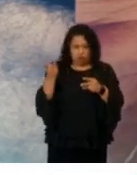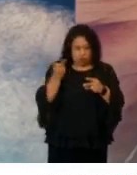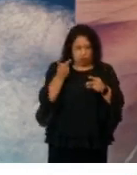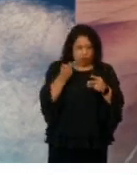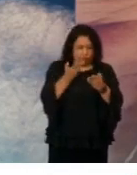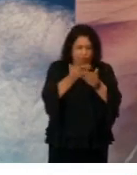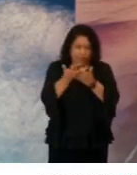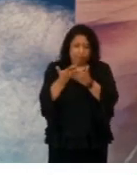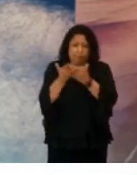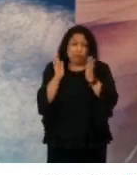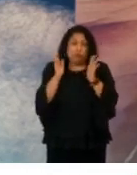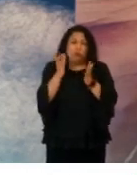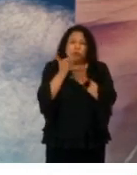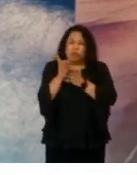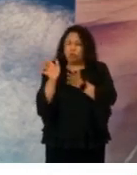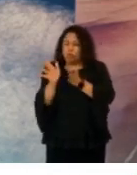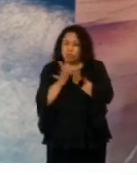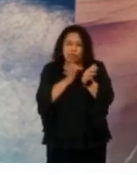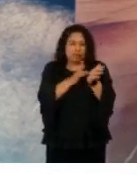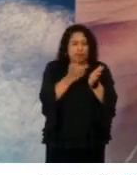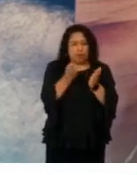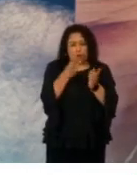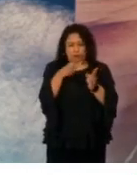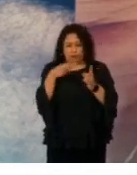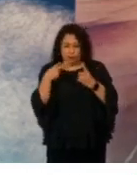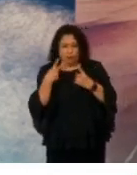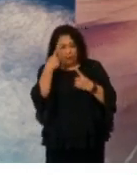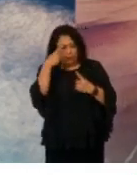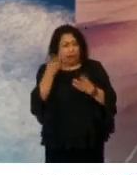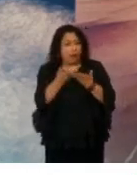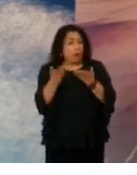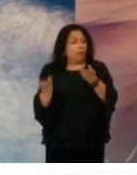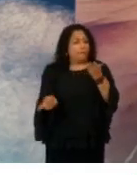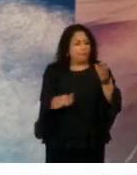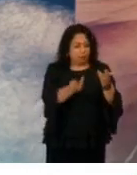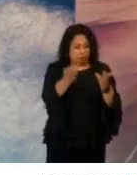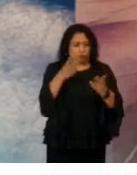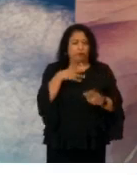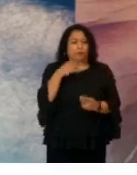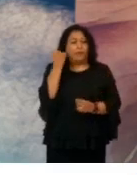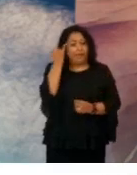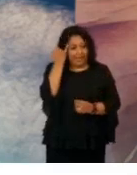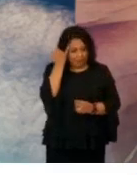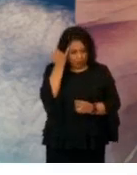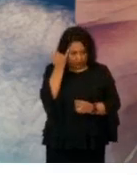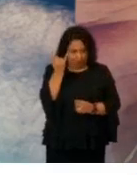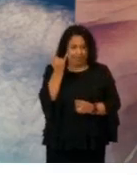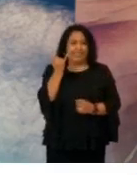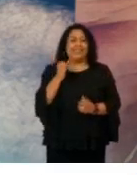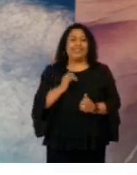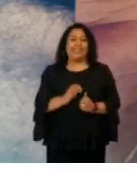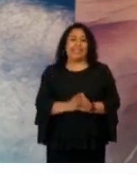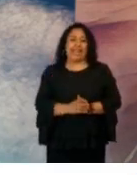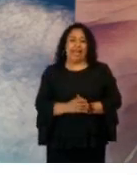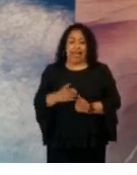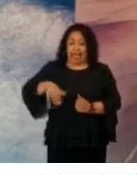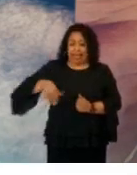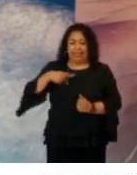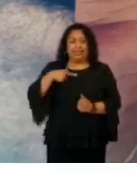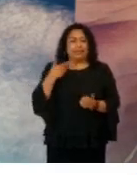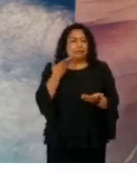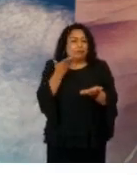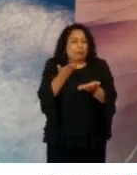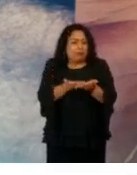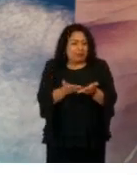ambos, que simplemente retomo en algunos de sus ángulos para hacer la siguiente pregunta. La idea que planteaba Julián hace un momento